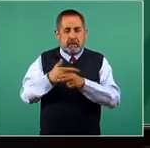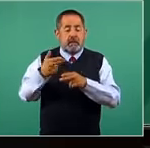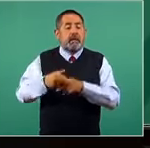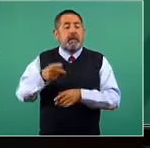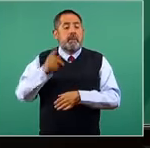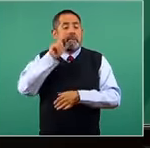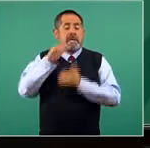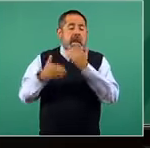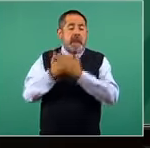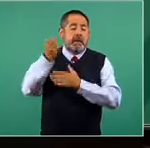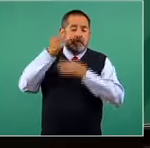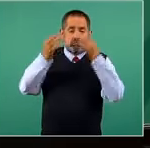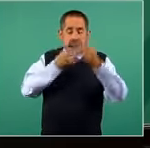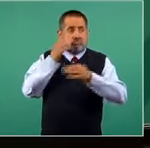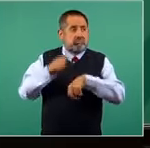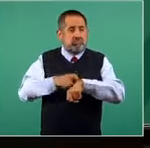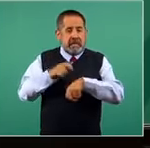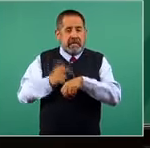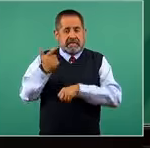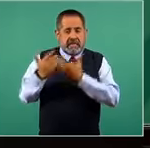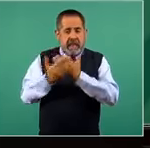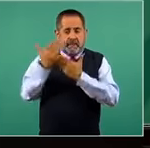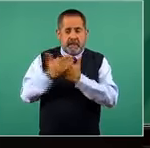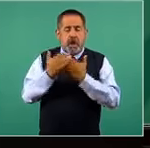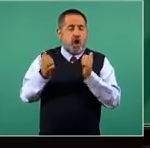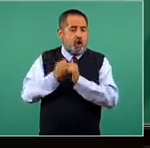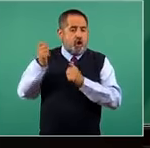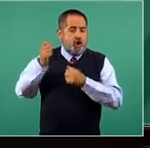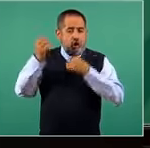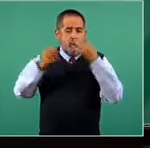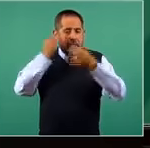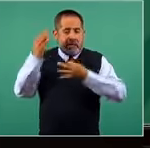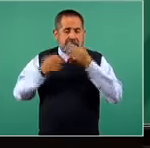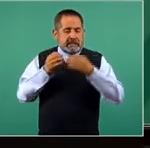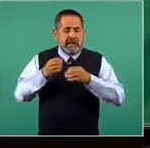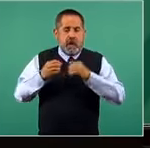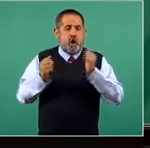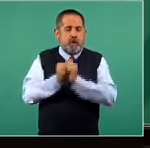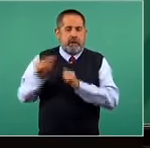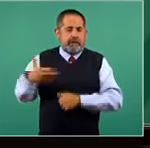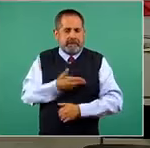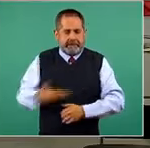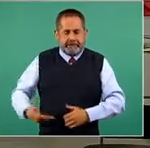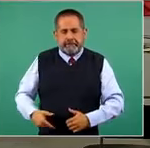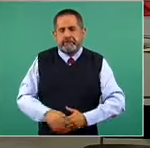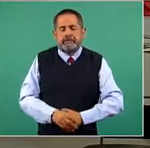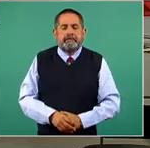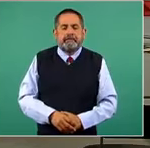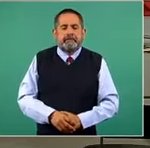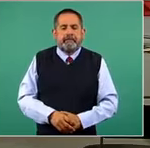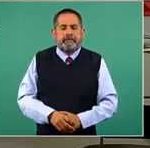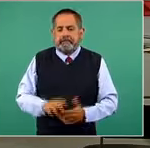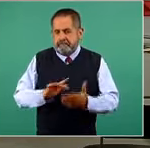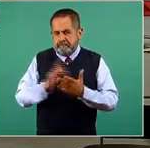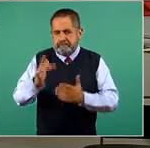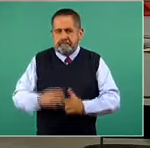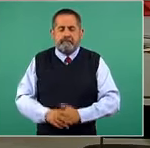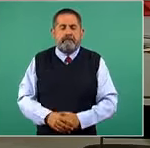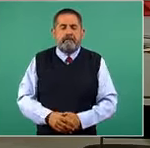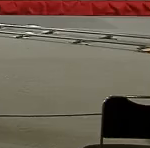pierda el pulso de la salud, a las 7 de la mañana en la conferencia de prensa con el presidente. Gracias.